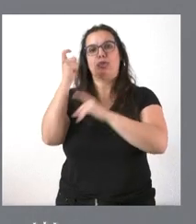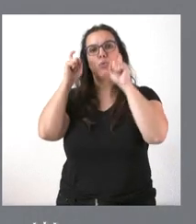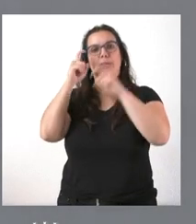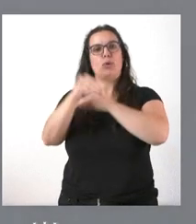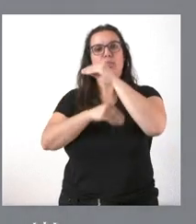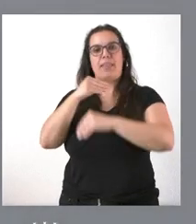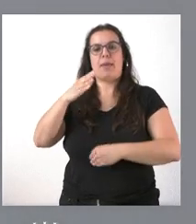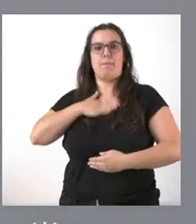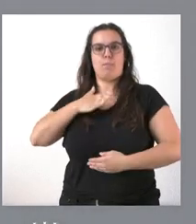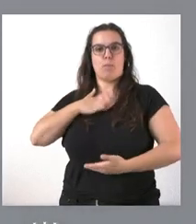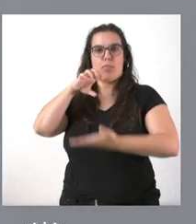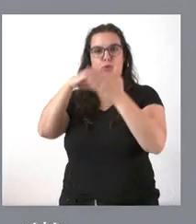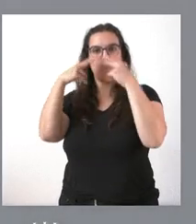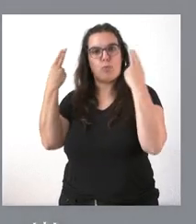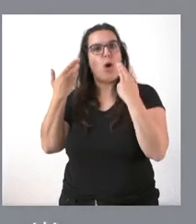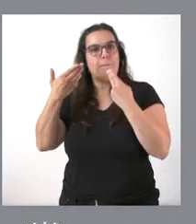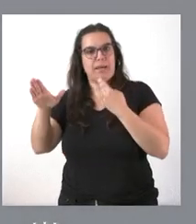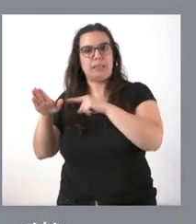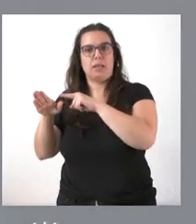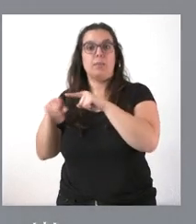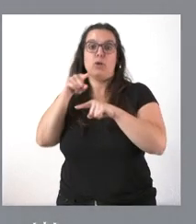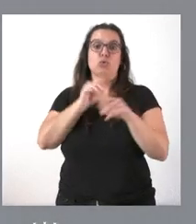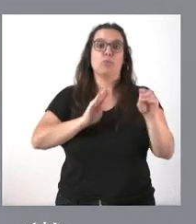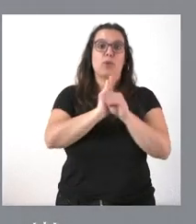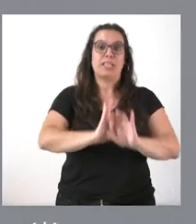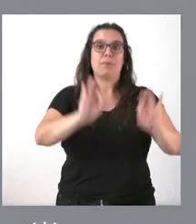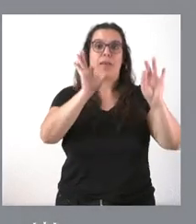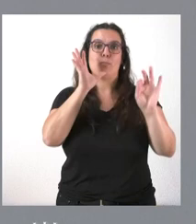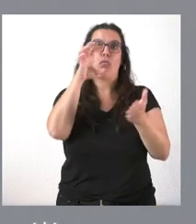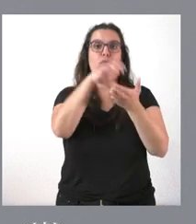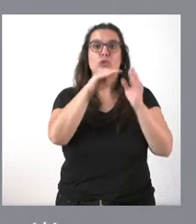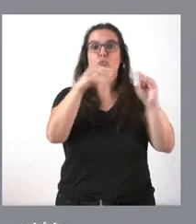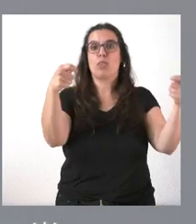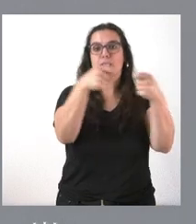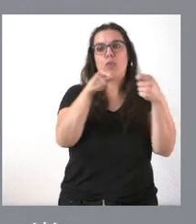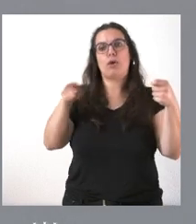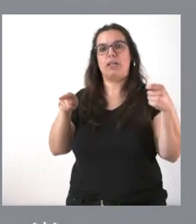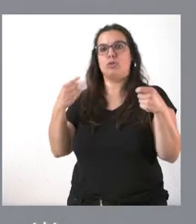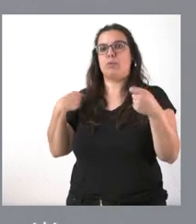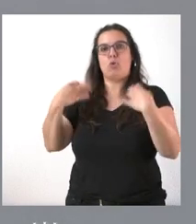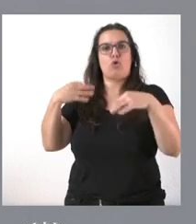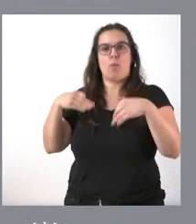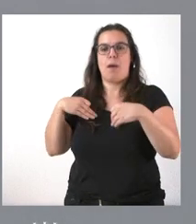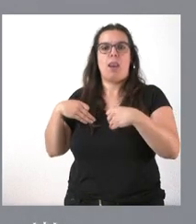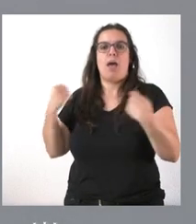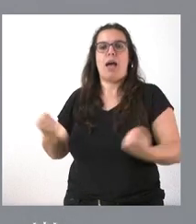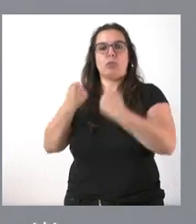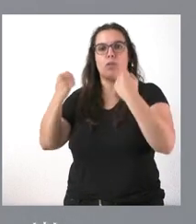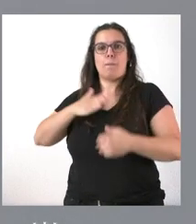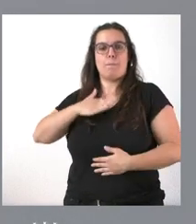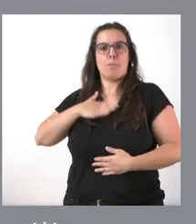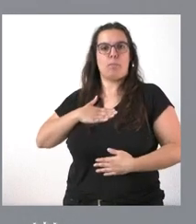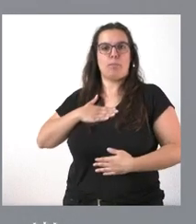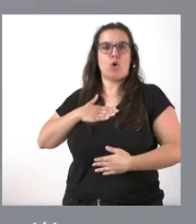vienen realizando en los centros públicos Pero esto lógicamente son subvenciones porque son centros concertados el otro va por la vía ordinaria de actuaciones propias